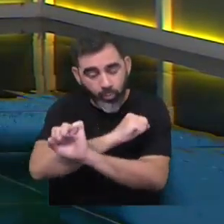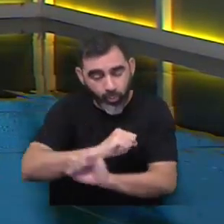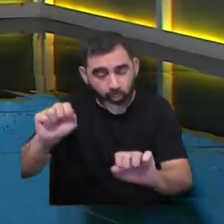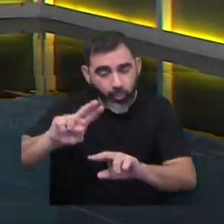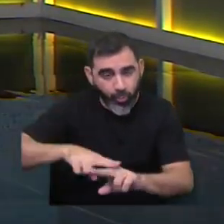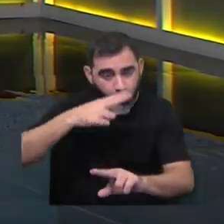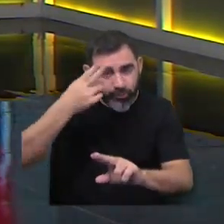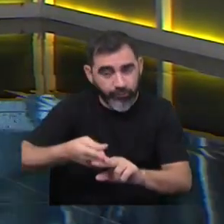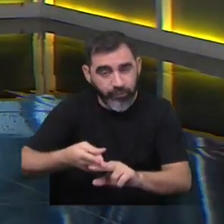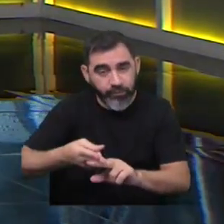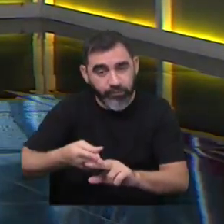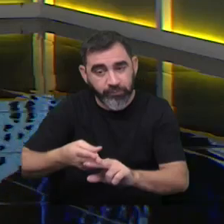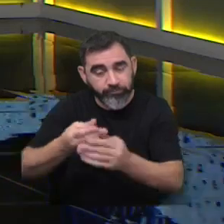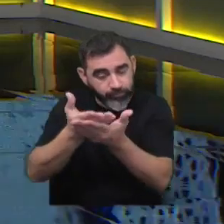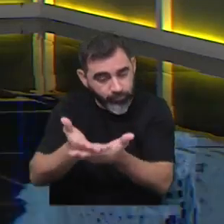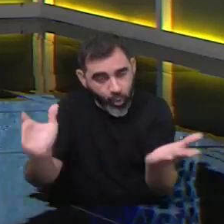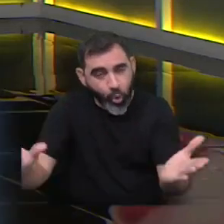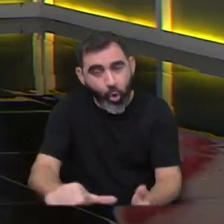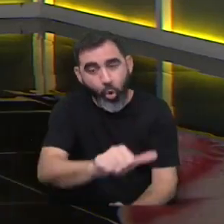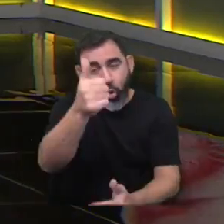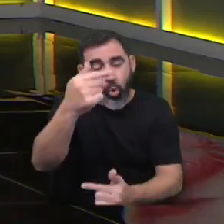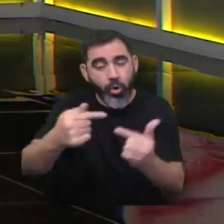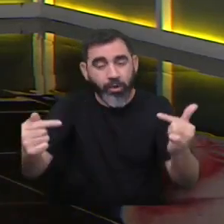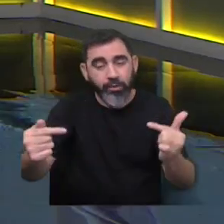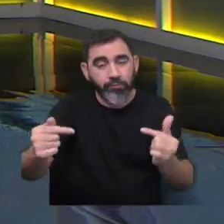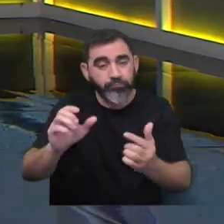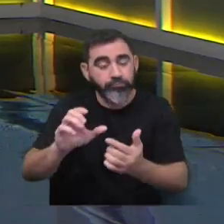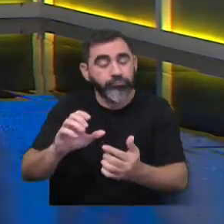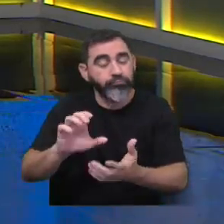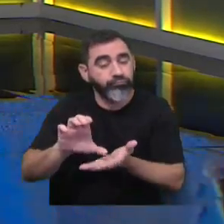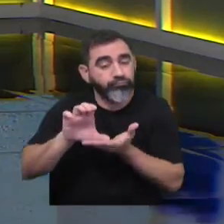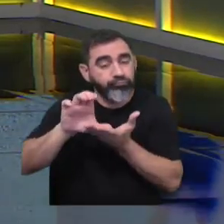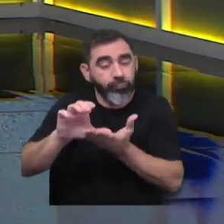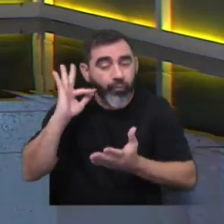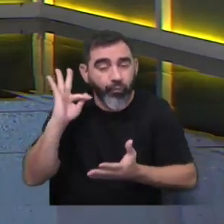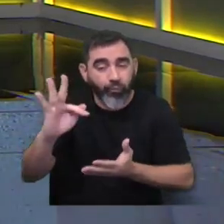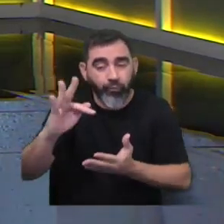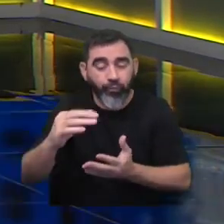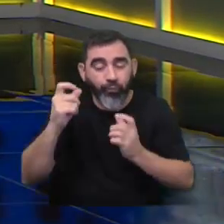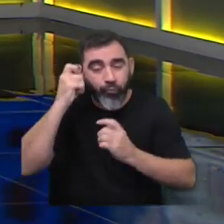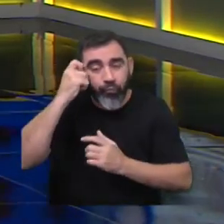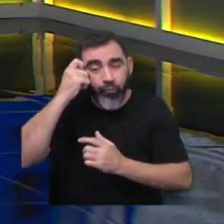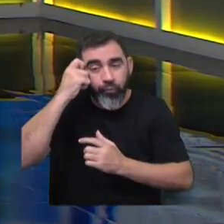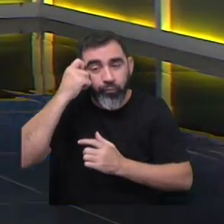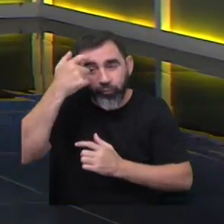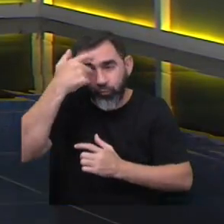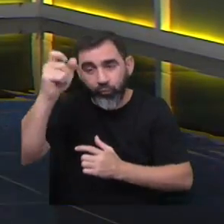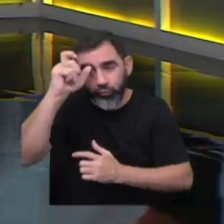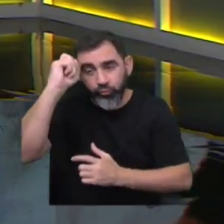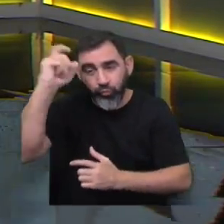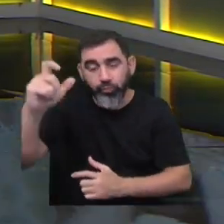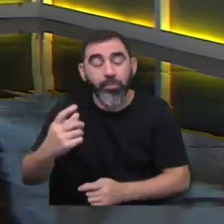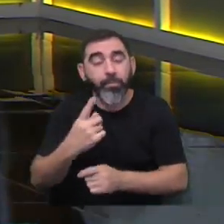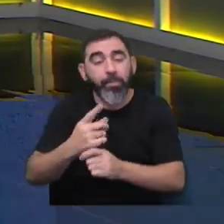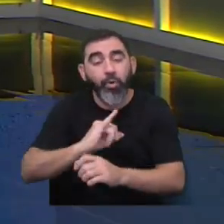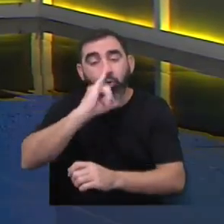más cristalizar, materializar una inversión que va a dar frutos en conocimiento científico. Primero, lo de siempre,